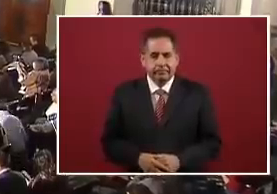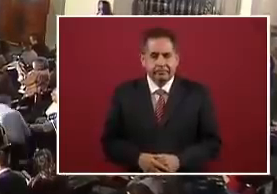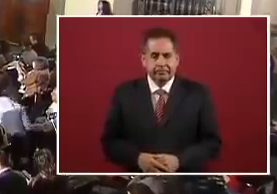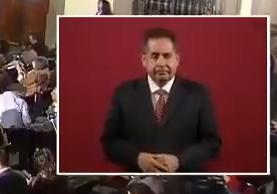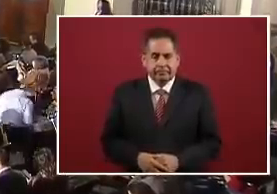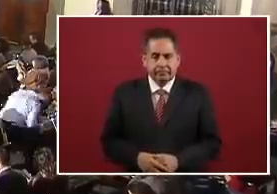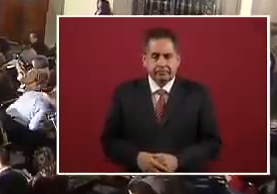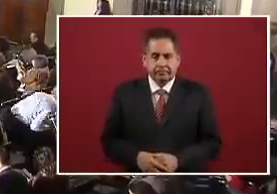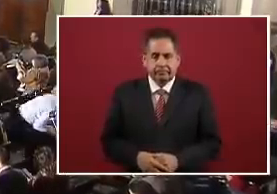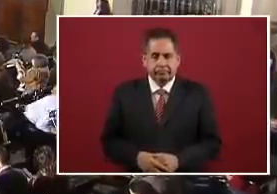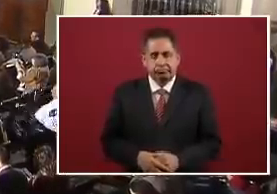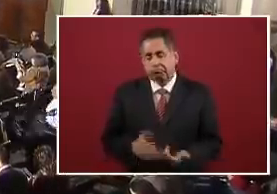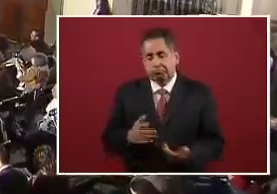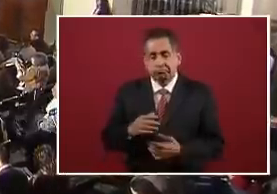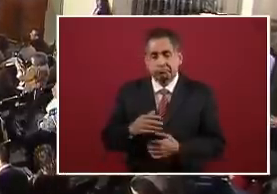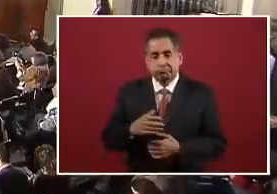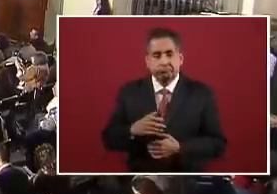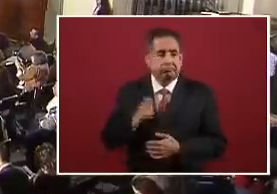No lo hizo